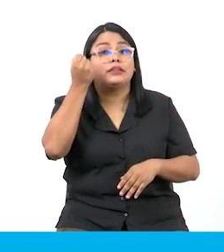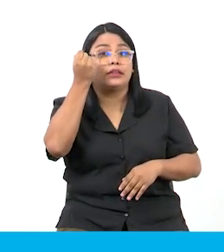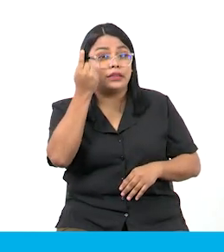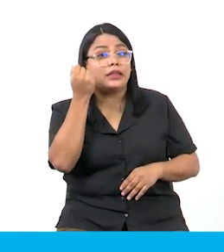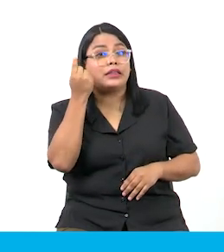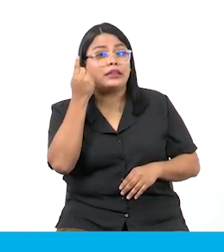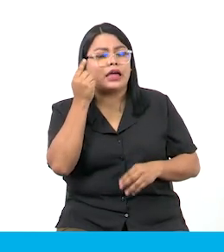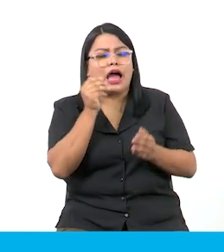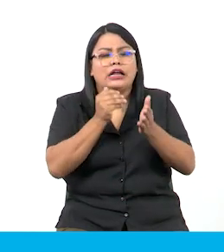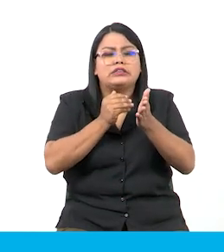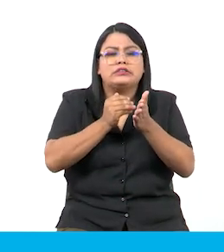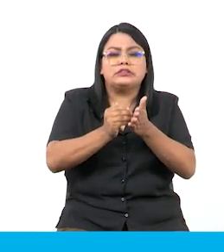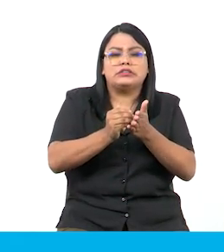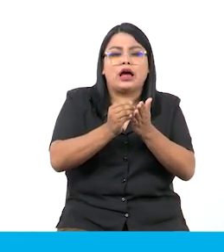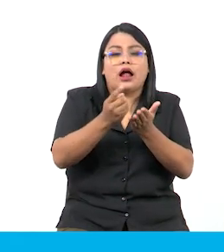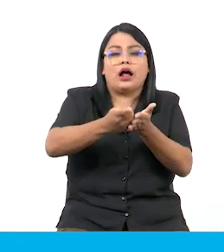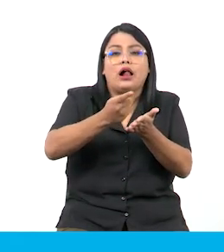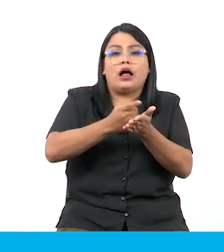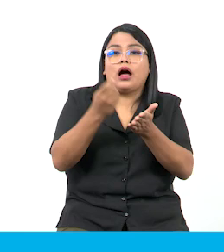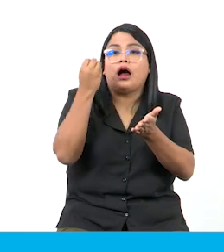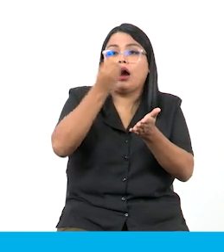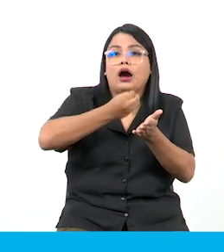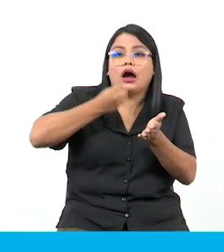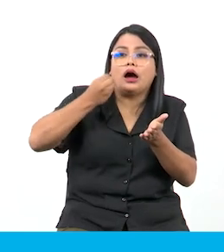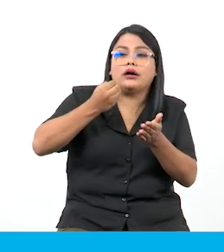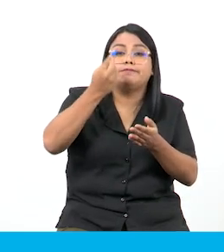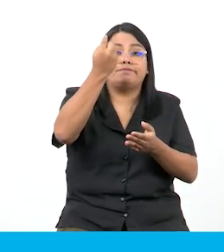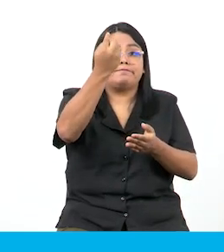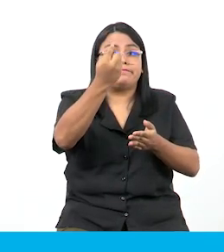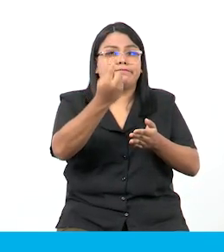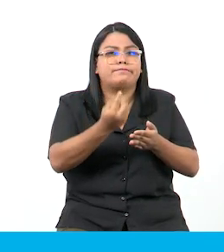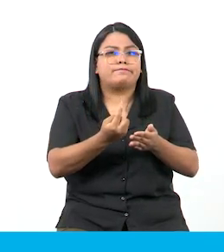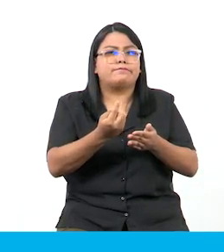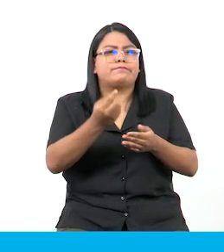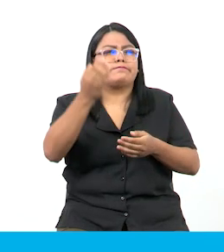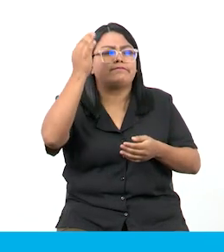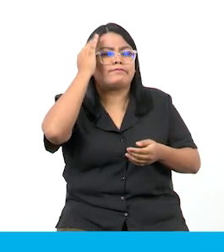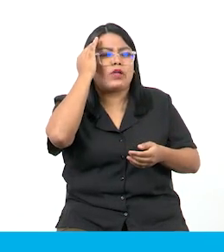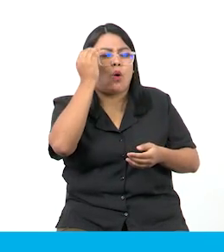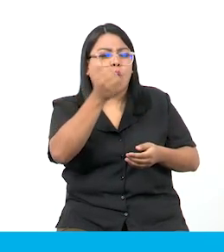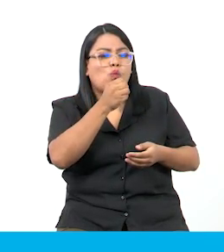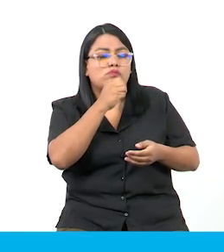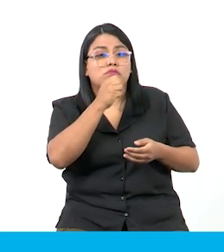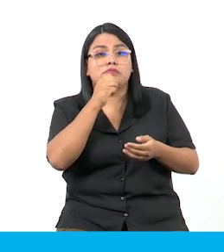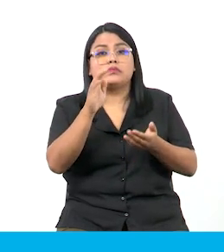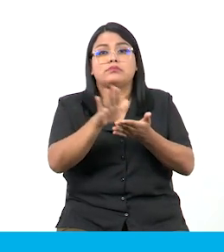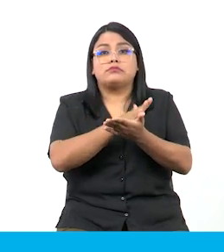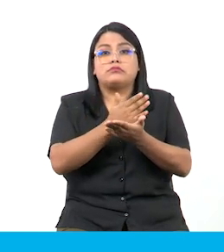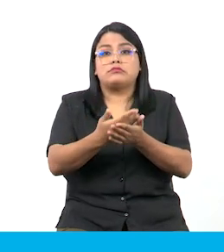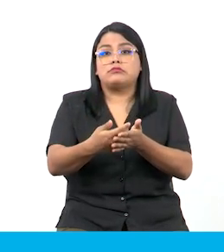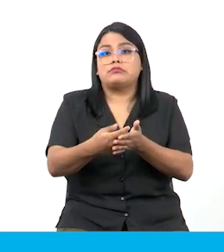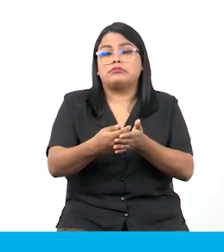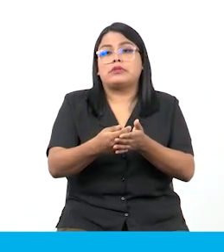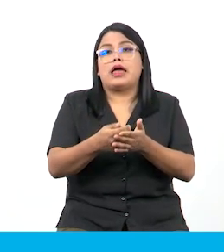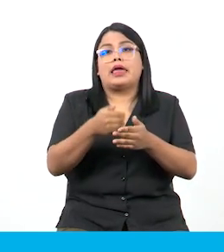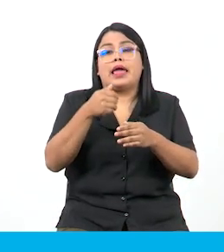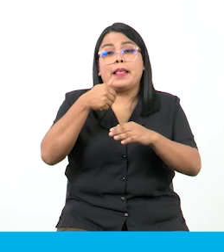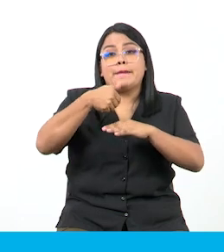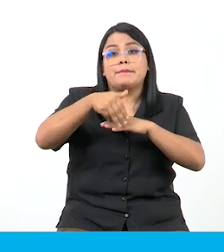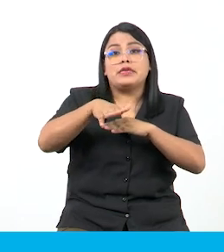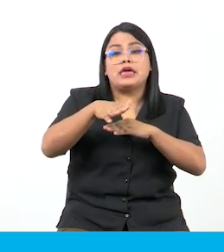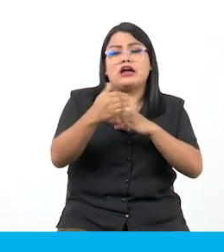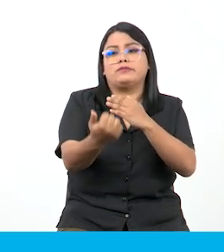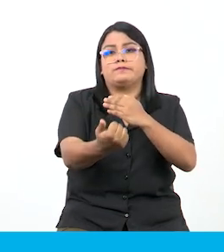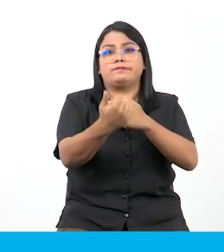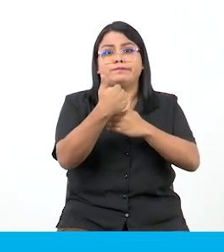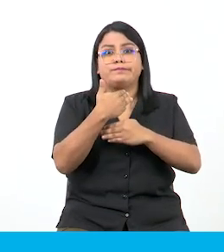Precomprensión. Al iniciar la comprensión de un discurso oral, el interlocutor necesita recuperar información compartida entre